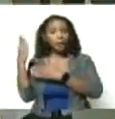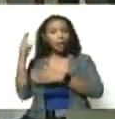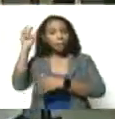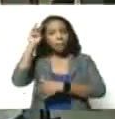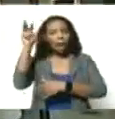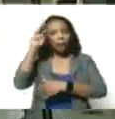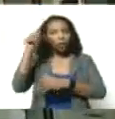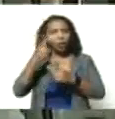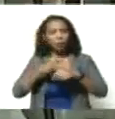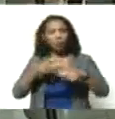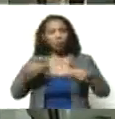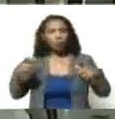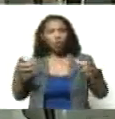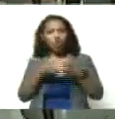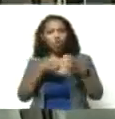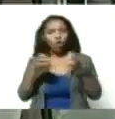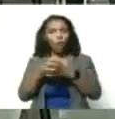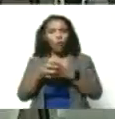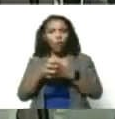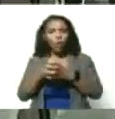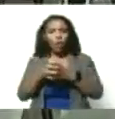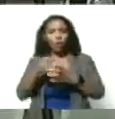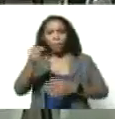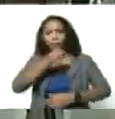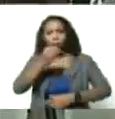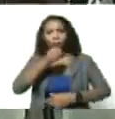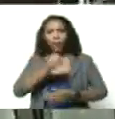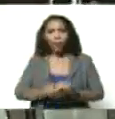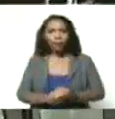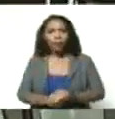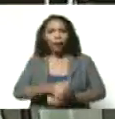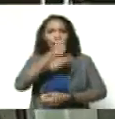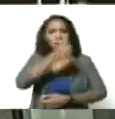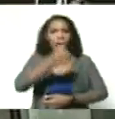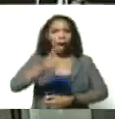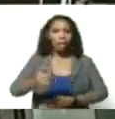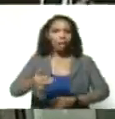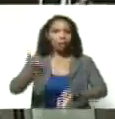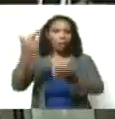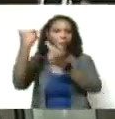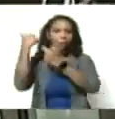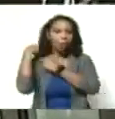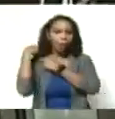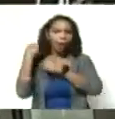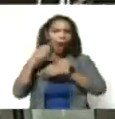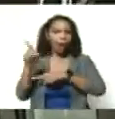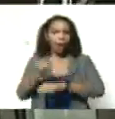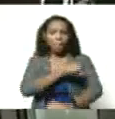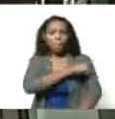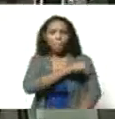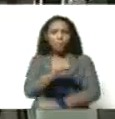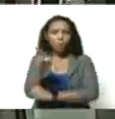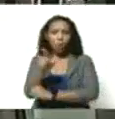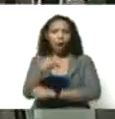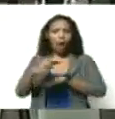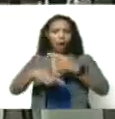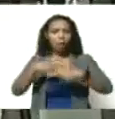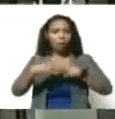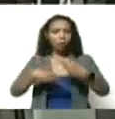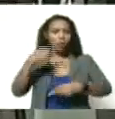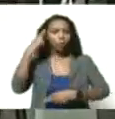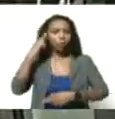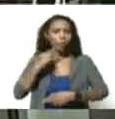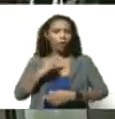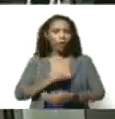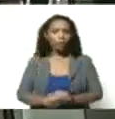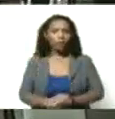de generaciones Earle Herrera. En cada responsabilidad le cumplió a la revolución